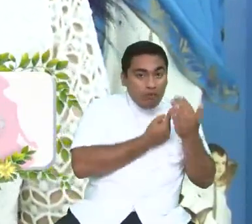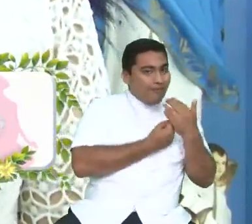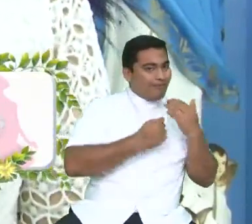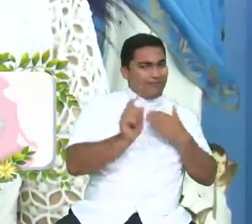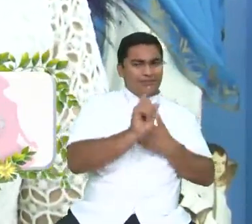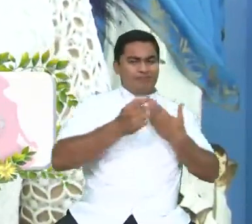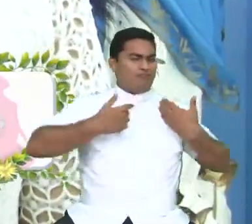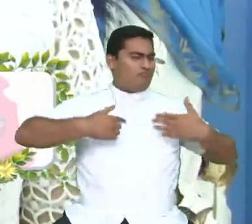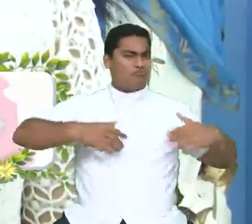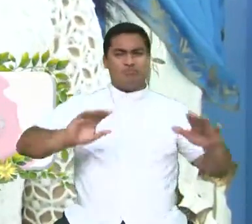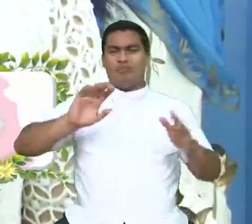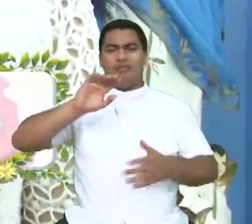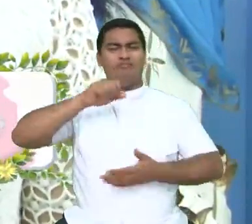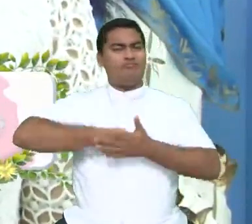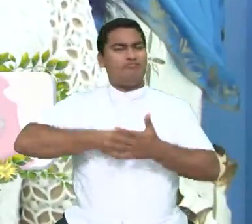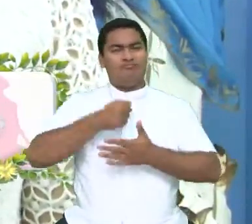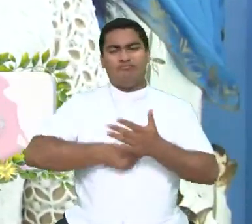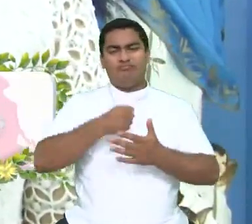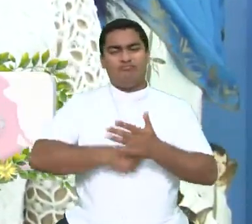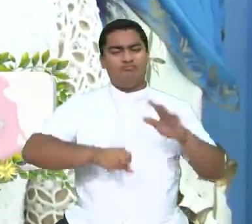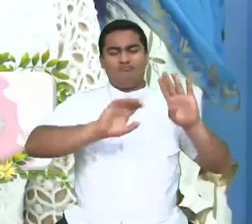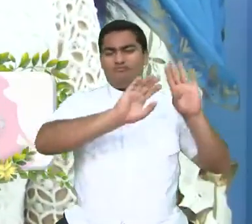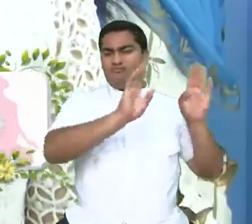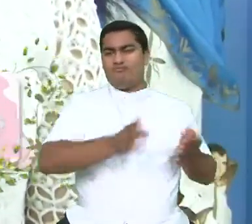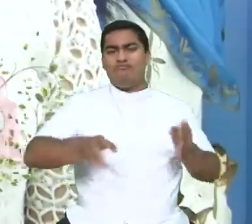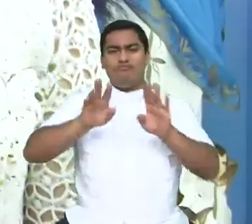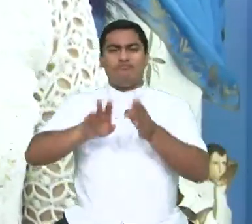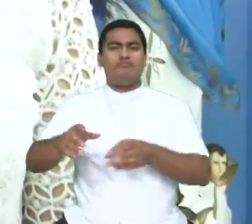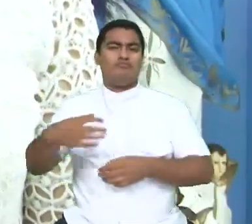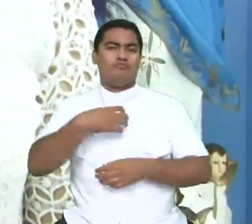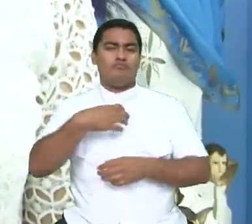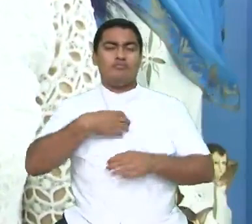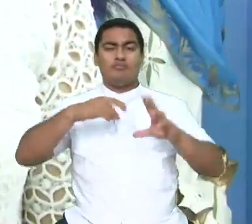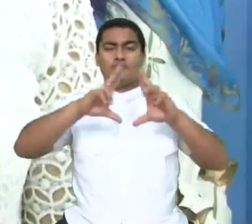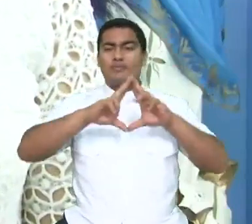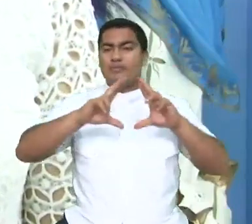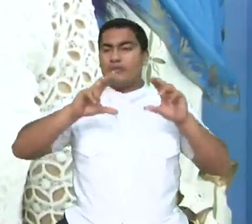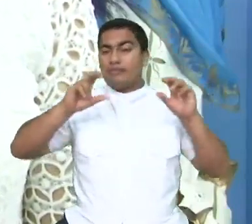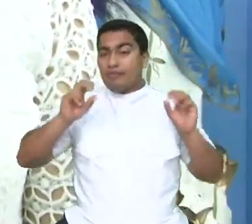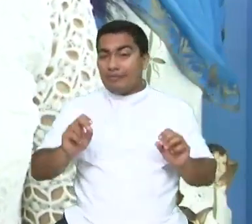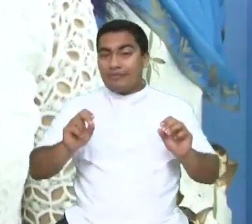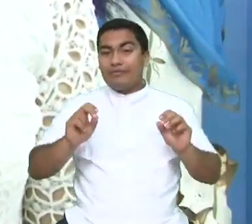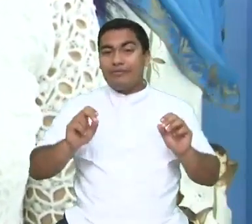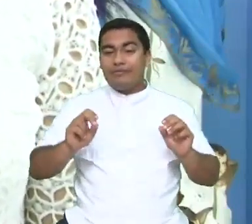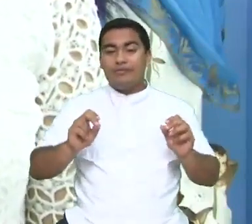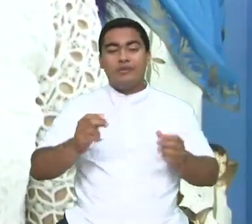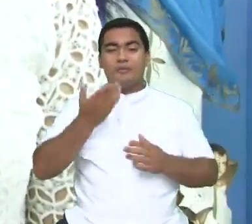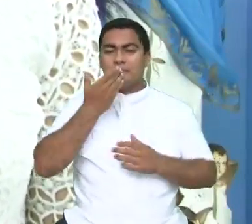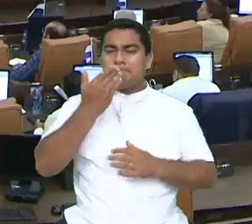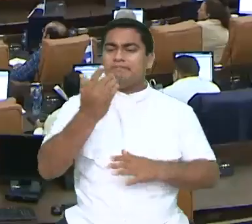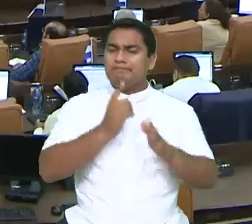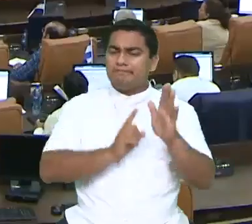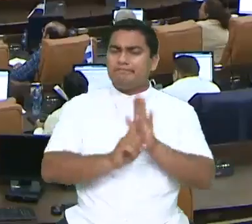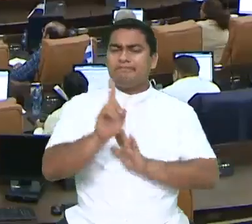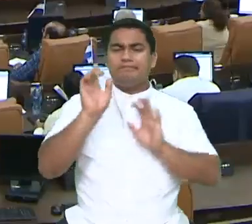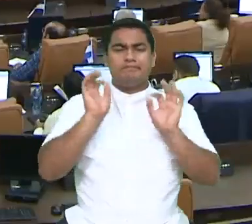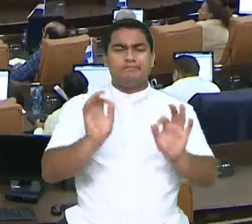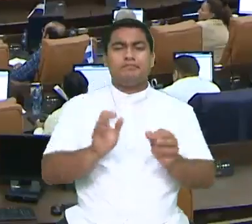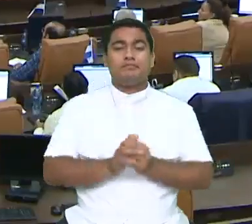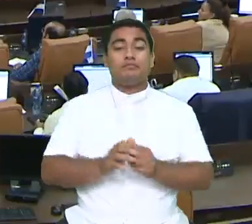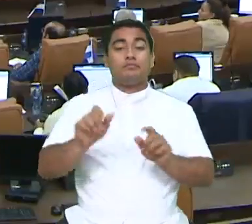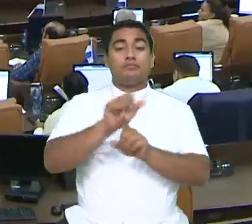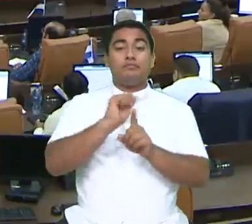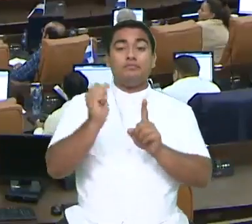lucha permanente y somos parte de esta Nicaragua diferente, de esta Nicaragua que está creciendo, prosperando. En la